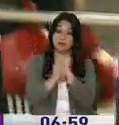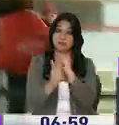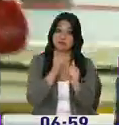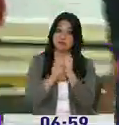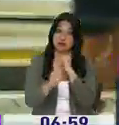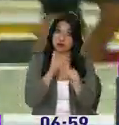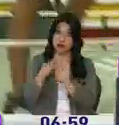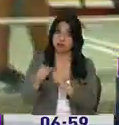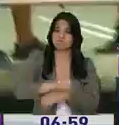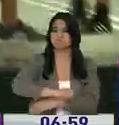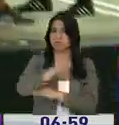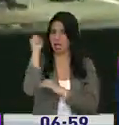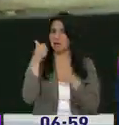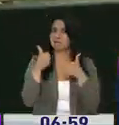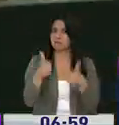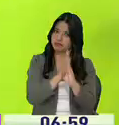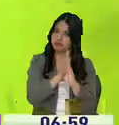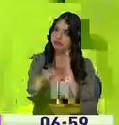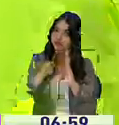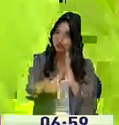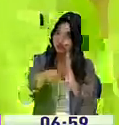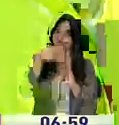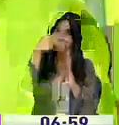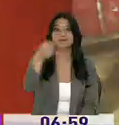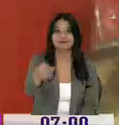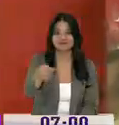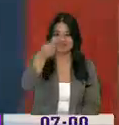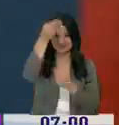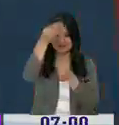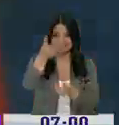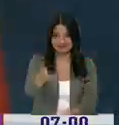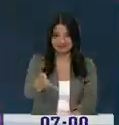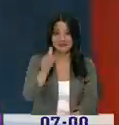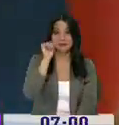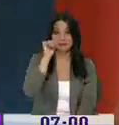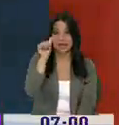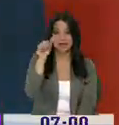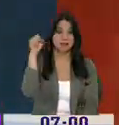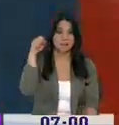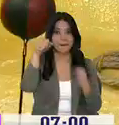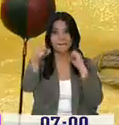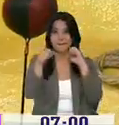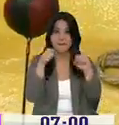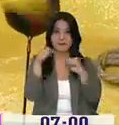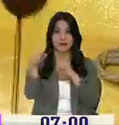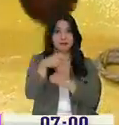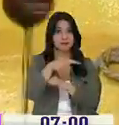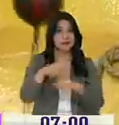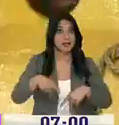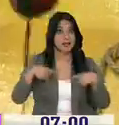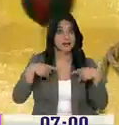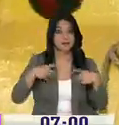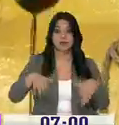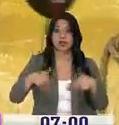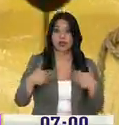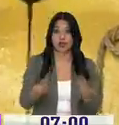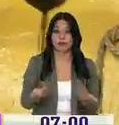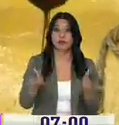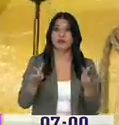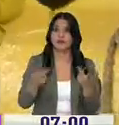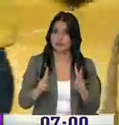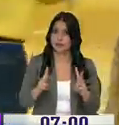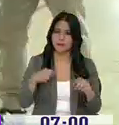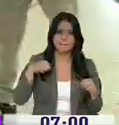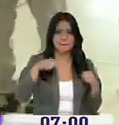que indirectamente lograron encaminarse. Seremos más sobre los golpes que puede dar la vida y cómo, con un buen quiebre de cintura y un